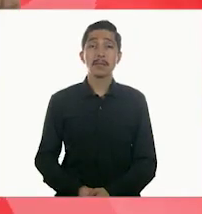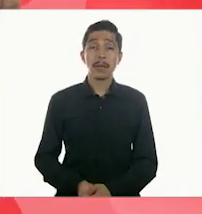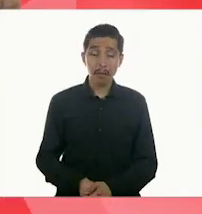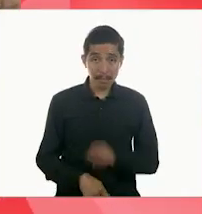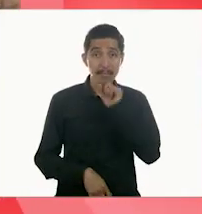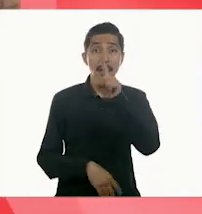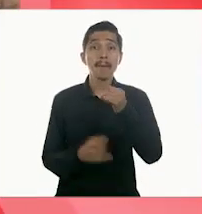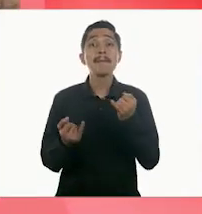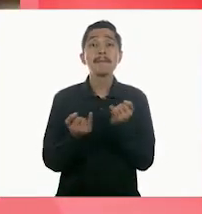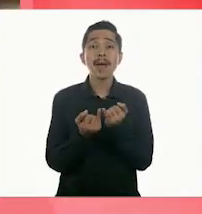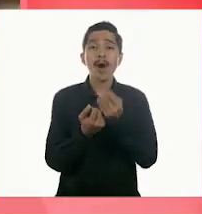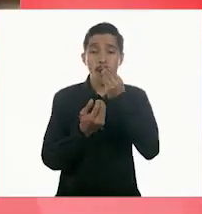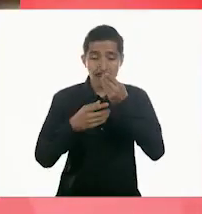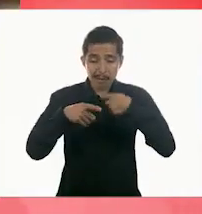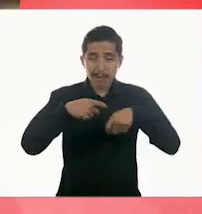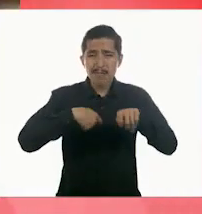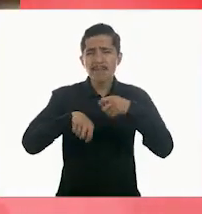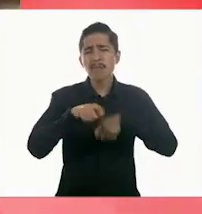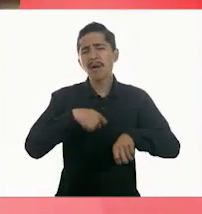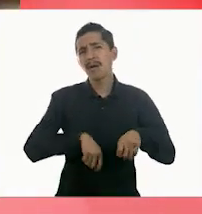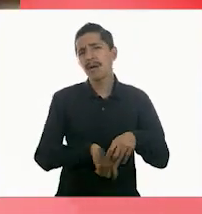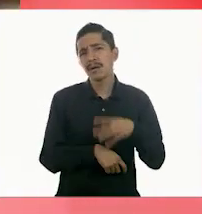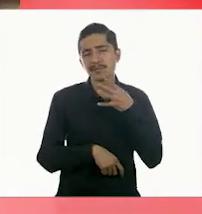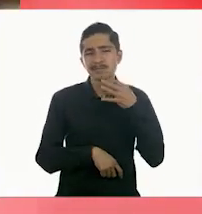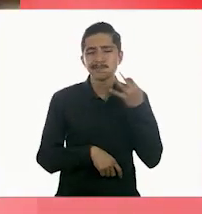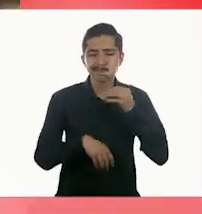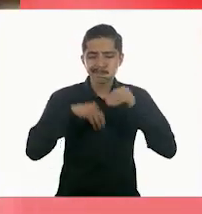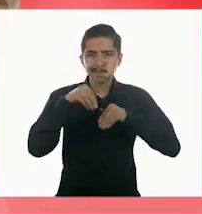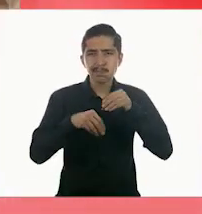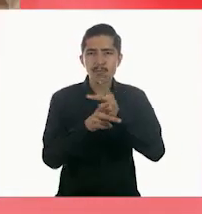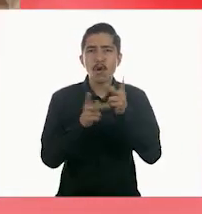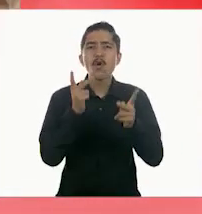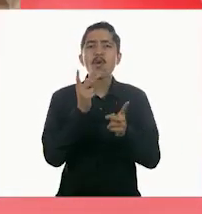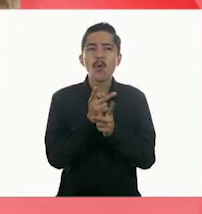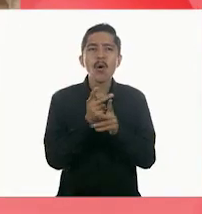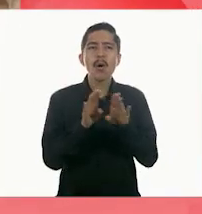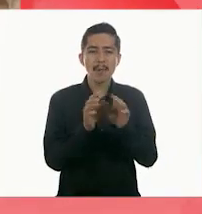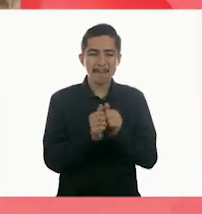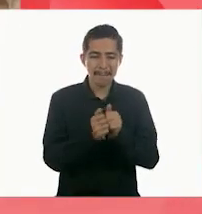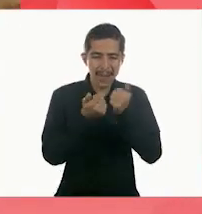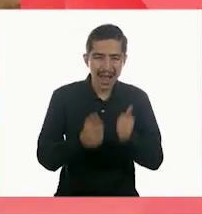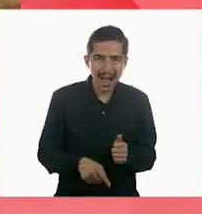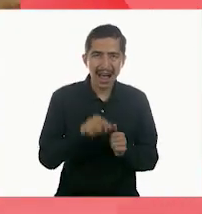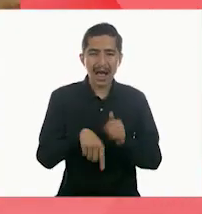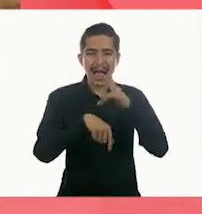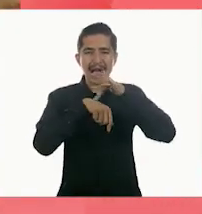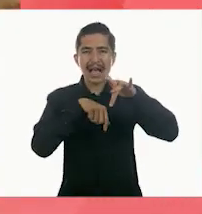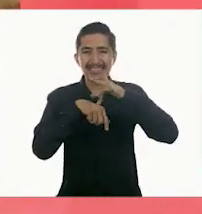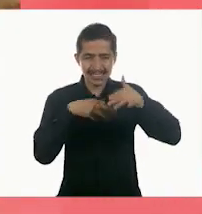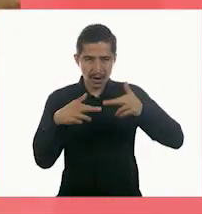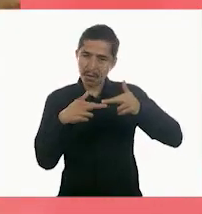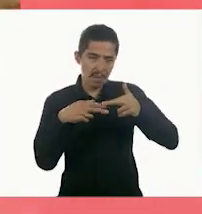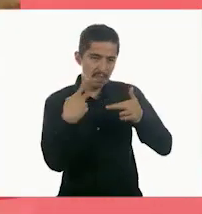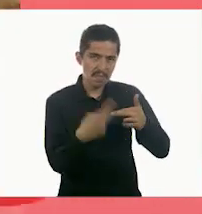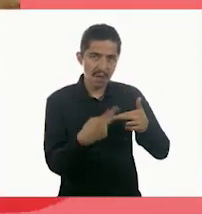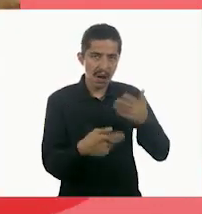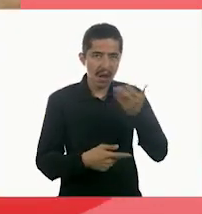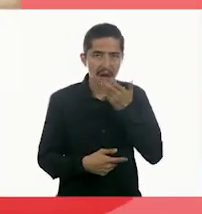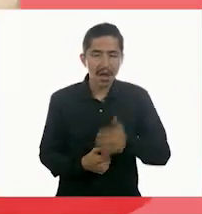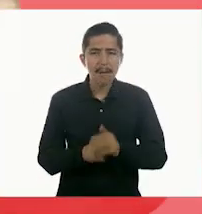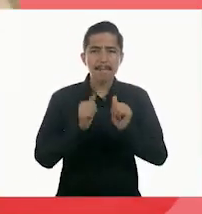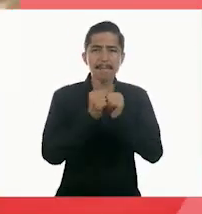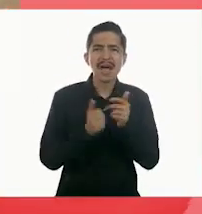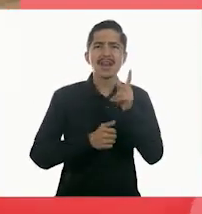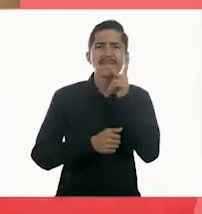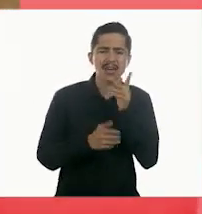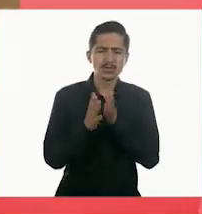Impresiona también su gastronomía, que se enriquece con productos como las panetelas, los quesos de la región, panes,